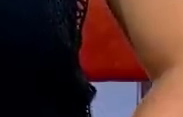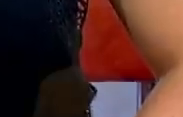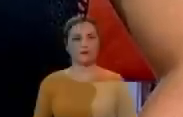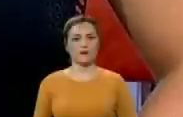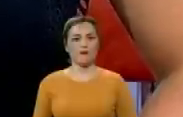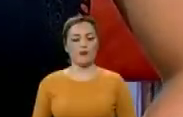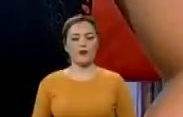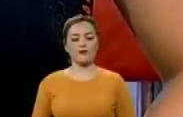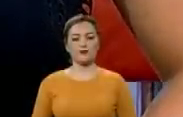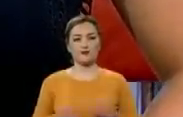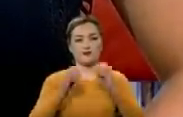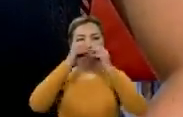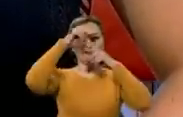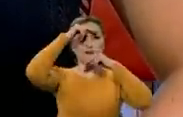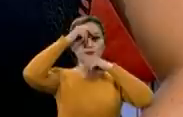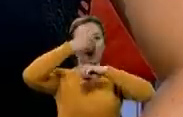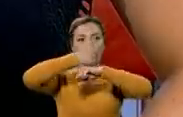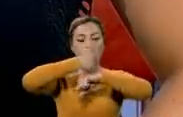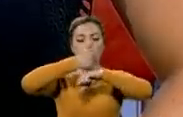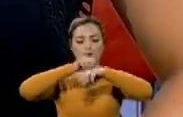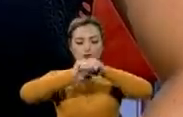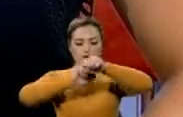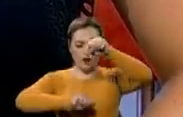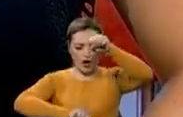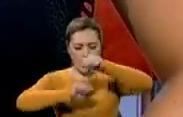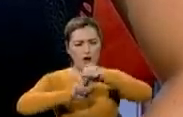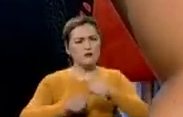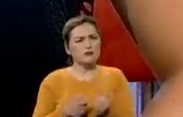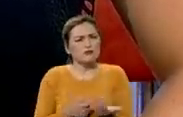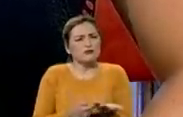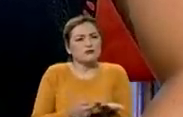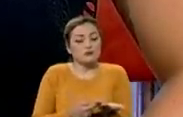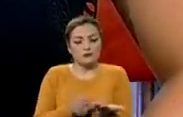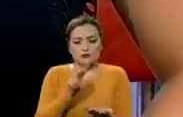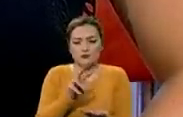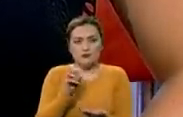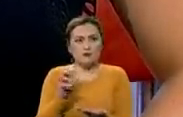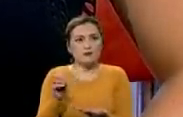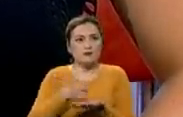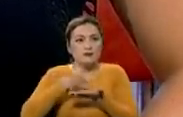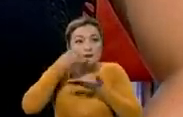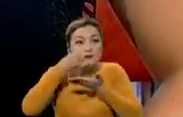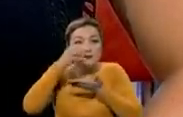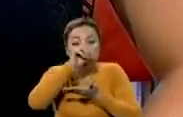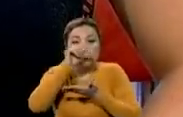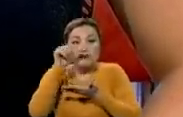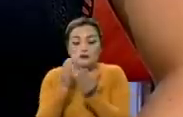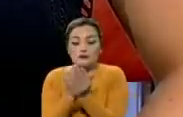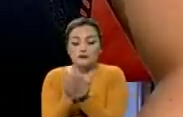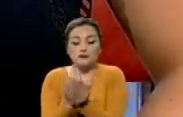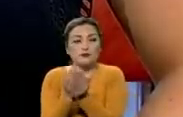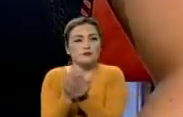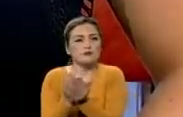Tenemos más noticias para ustedes. Autoridades incautaron 300 kilos de cocaína en una embarcación en Galápagos este sábado.